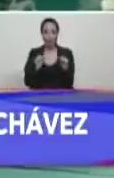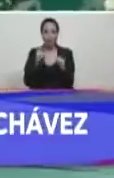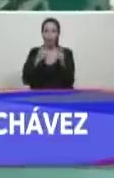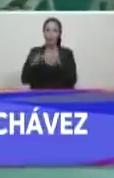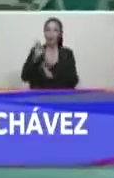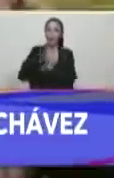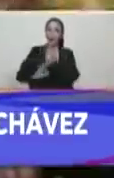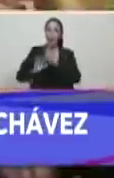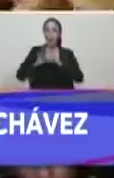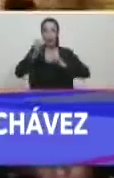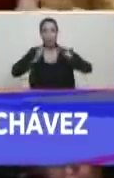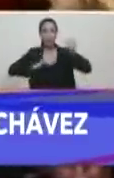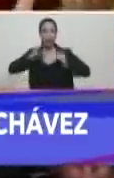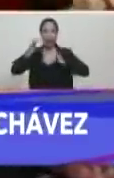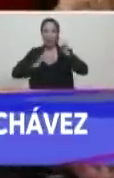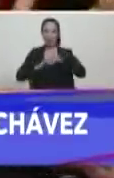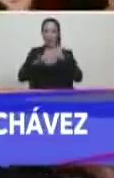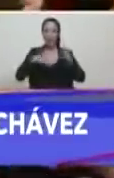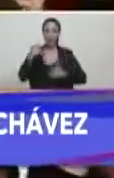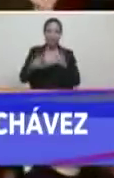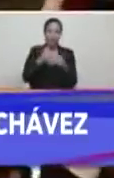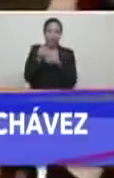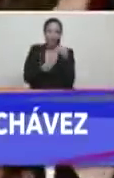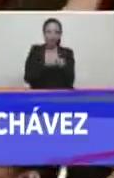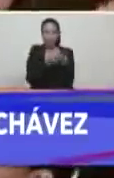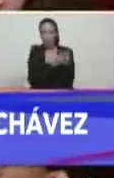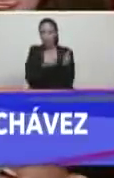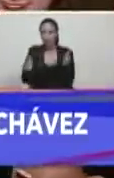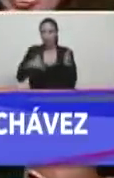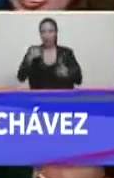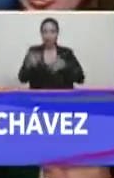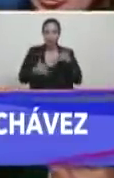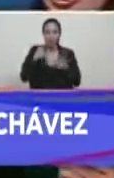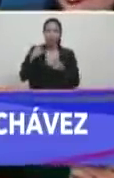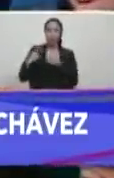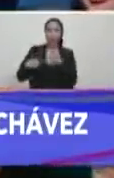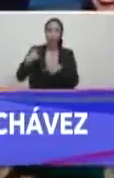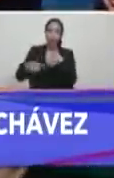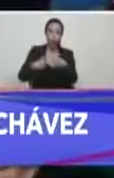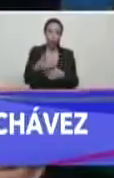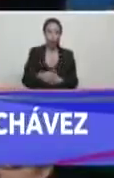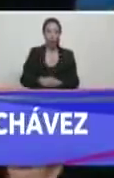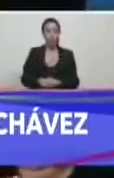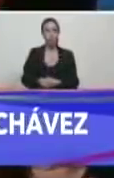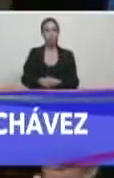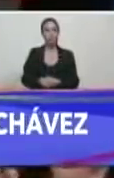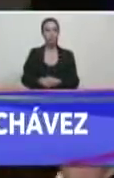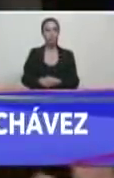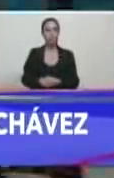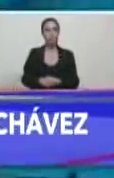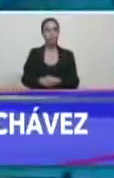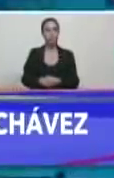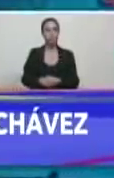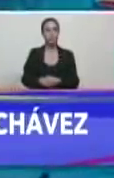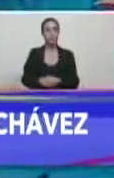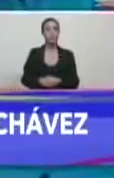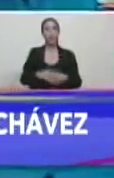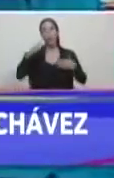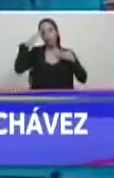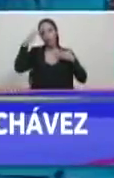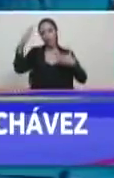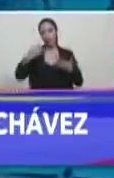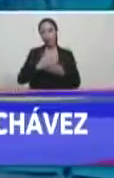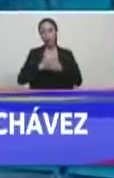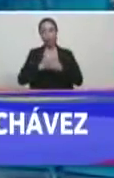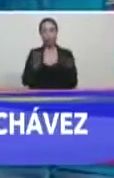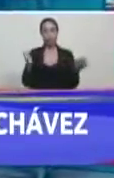dé un balance de las actividades que vienen haciendo diariamente en el Movimiento por la Paz y la Vida. Bueno, presidente, un saludo revolucionario y